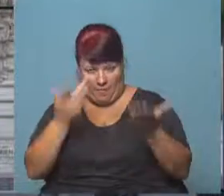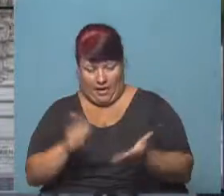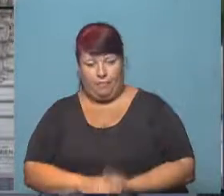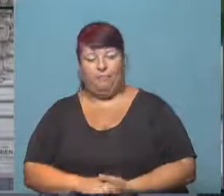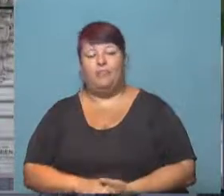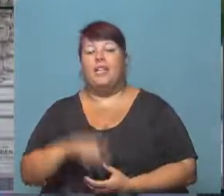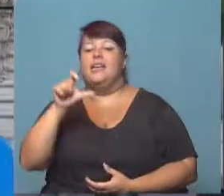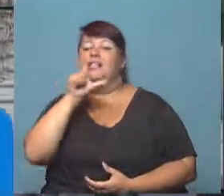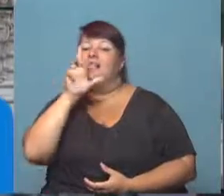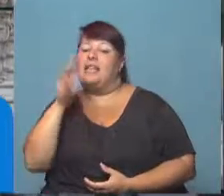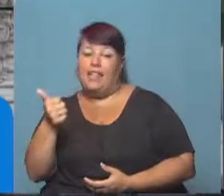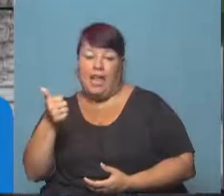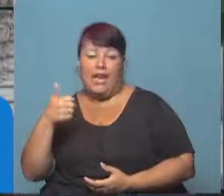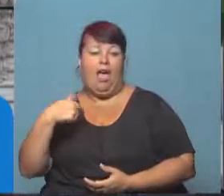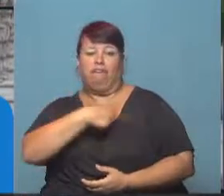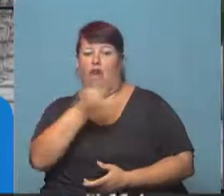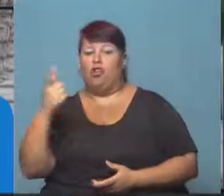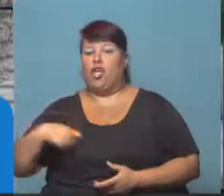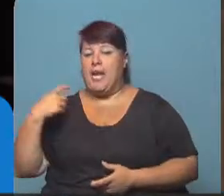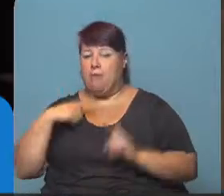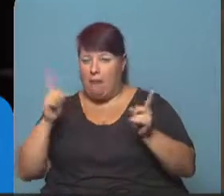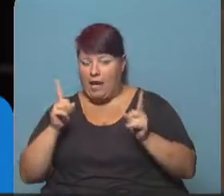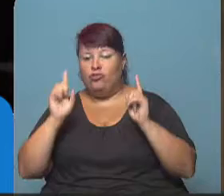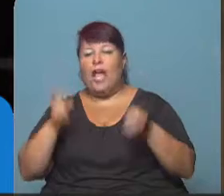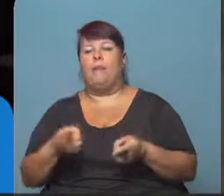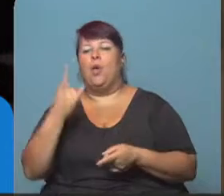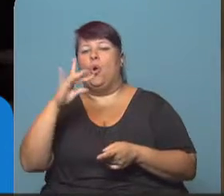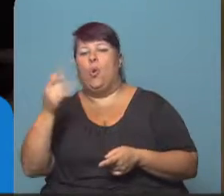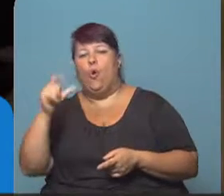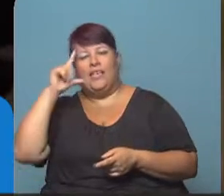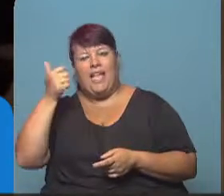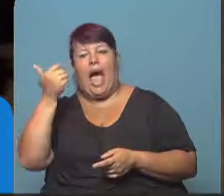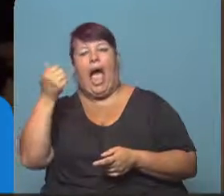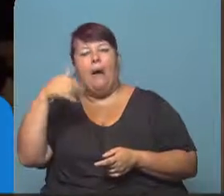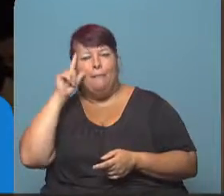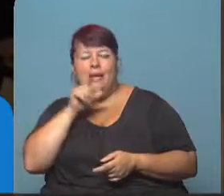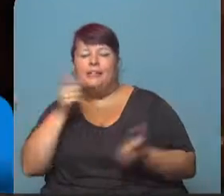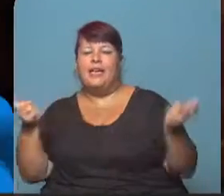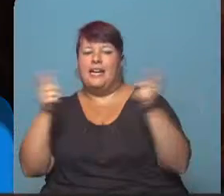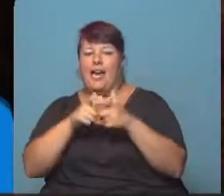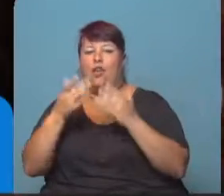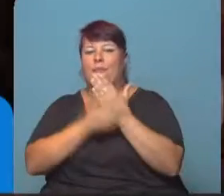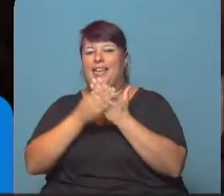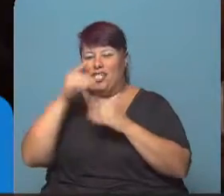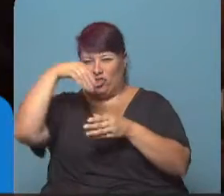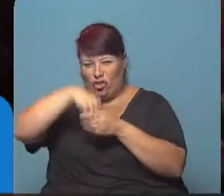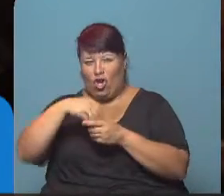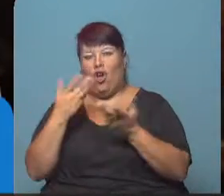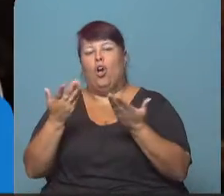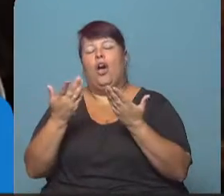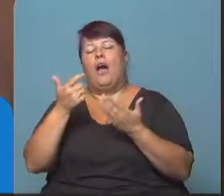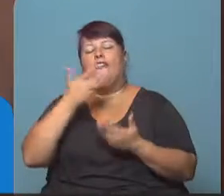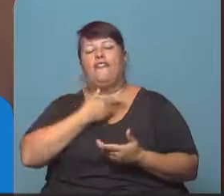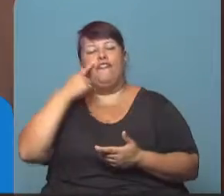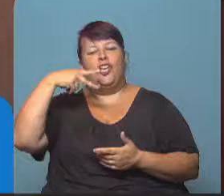De Cetera, finalmente el resto de los gremios docentes, entre ellos UDA, CEA y AMET, ingresaron al Palacio Pizurno para reunirse con el ministro